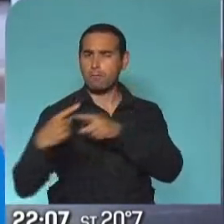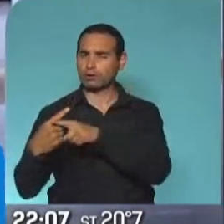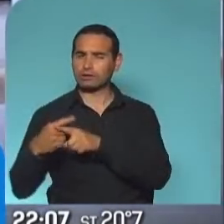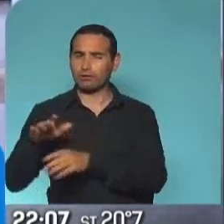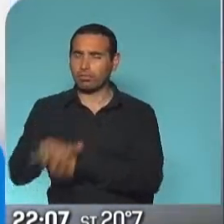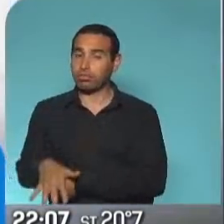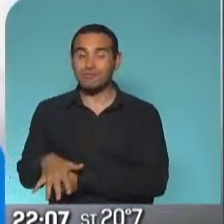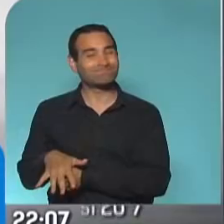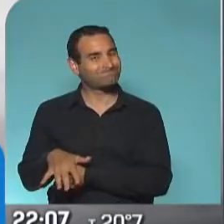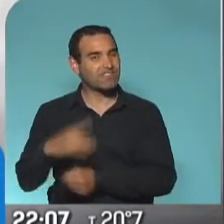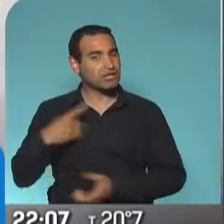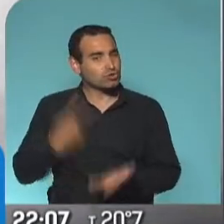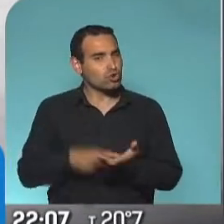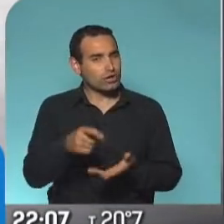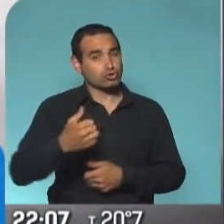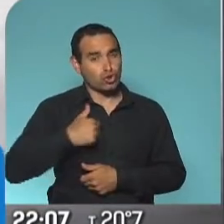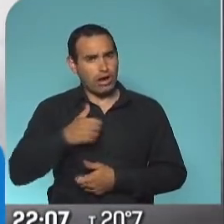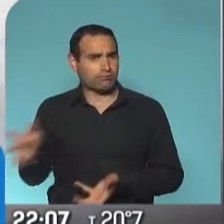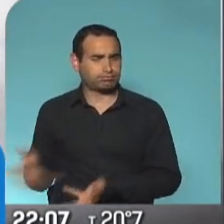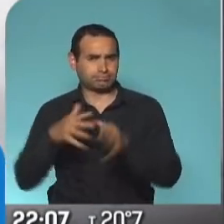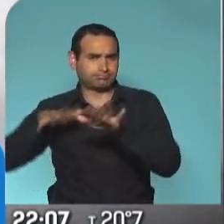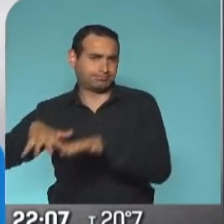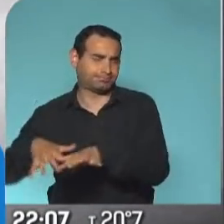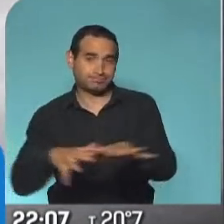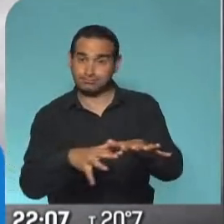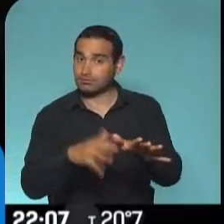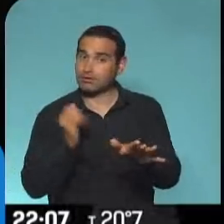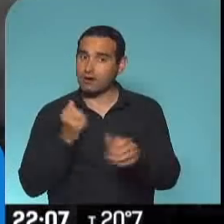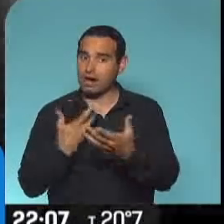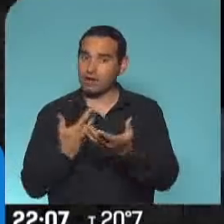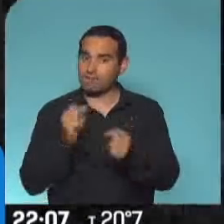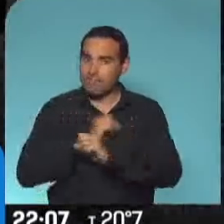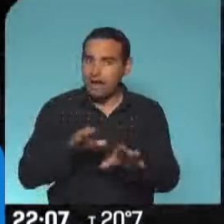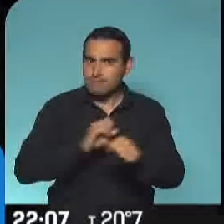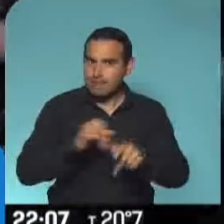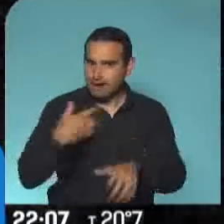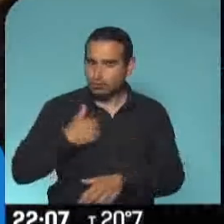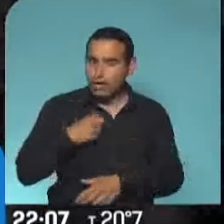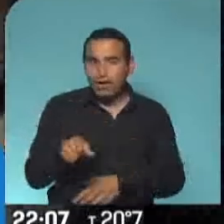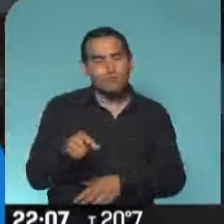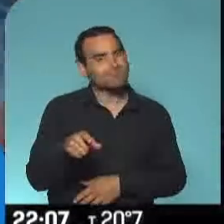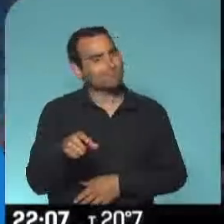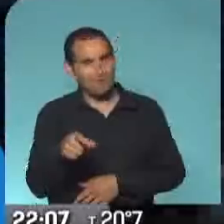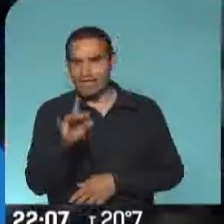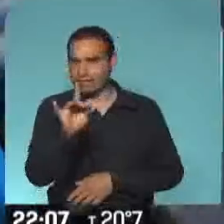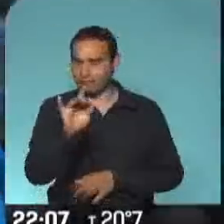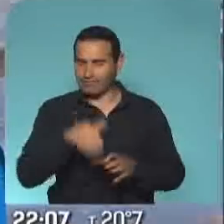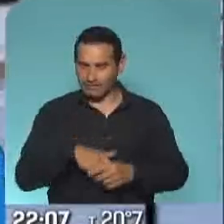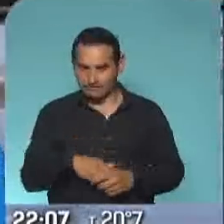la decisión inicial de sacar al ejército a las calles y los múltiples abusos denunciados pueden implicar un enorme costo